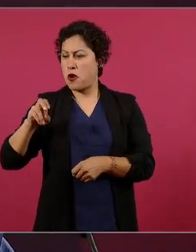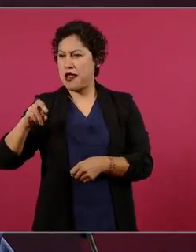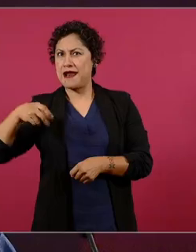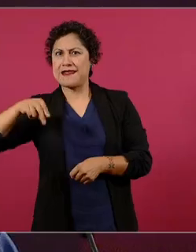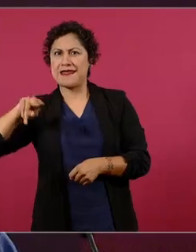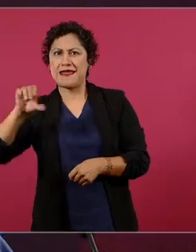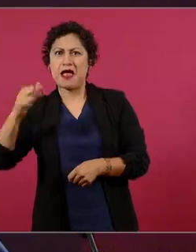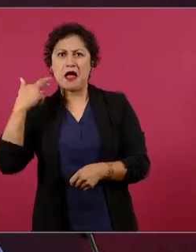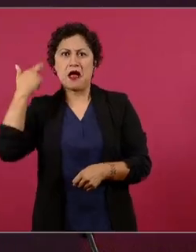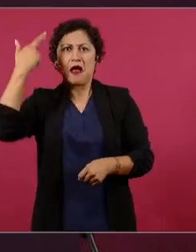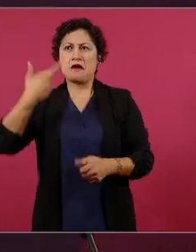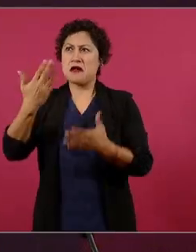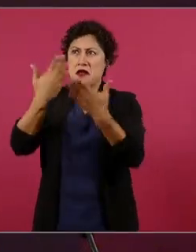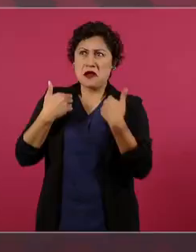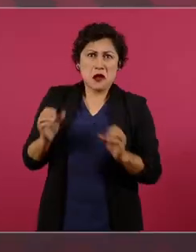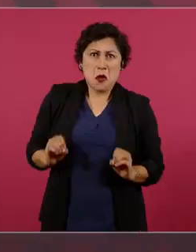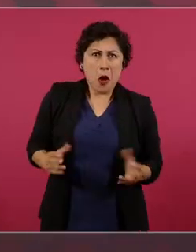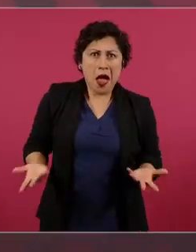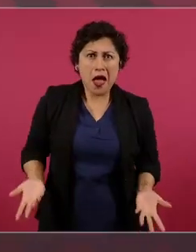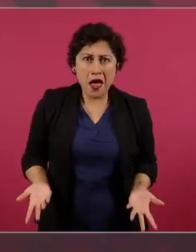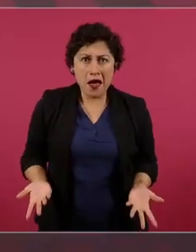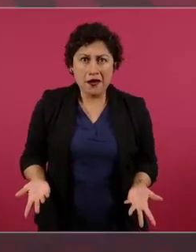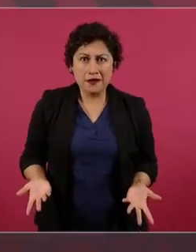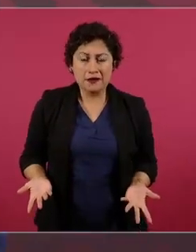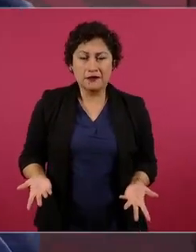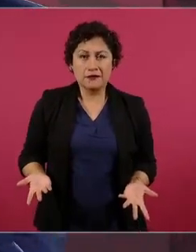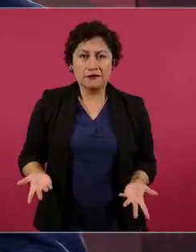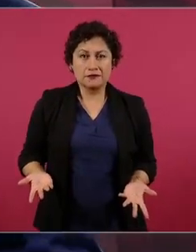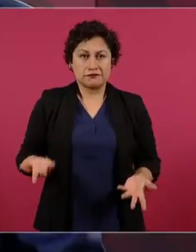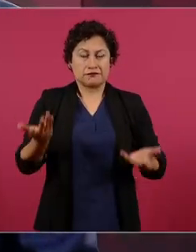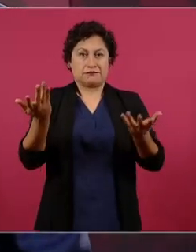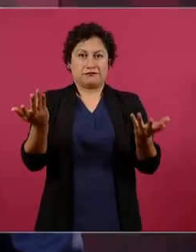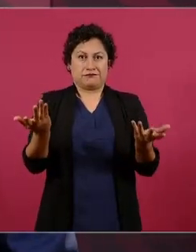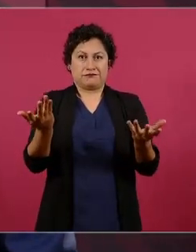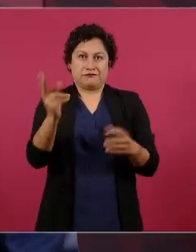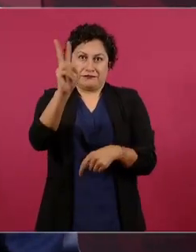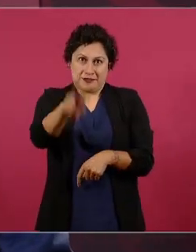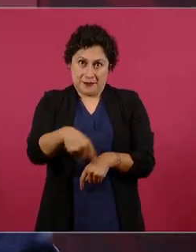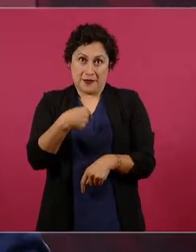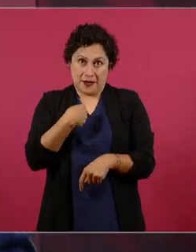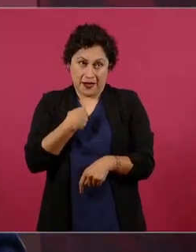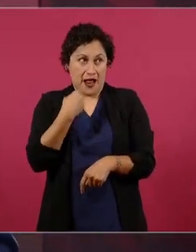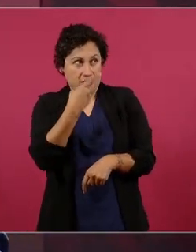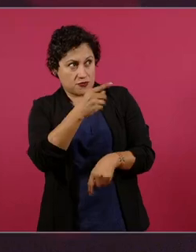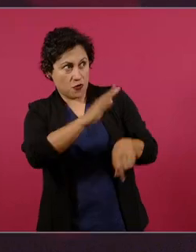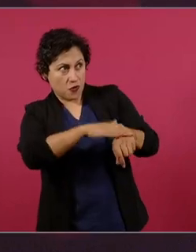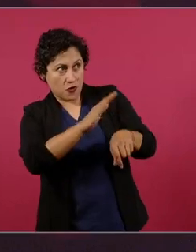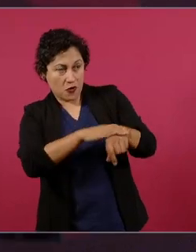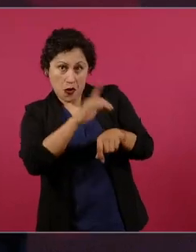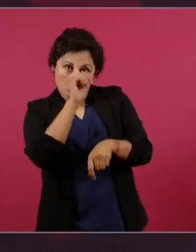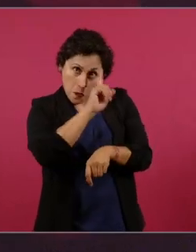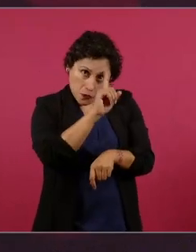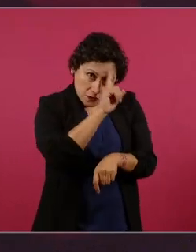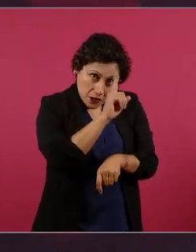Yo ni debería de estarles dando recomendaciones. Pero